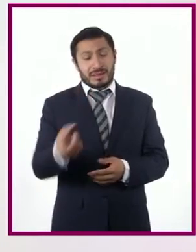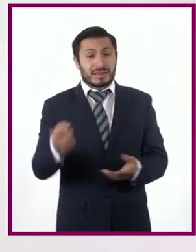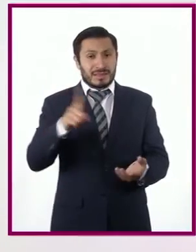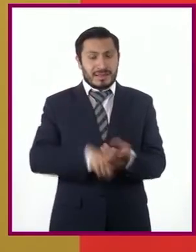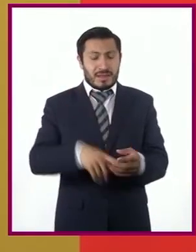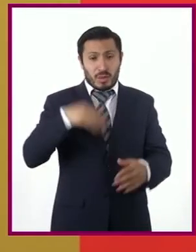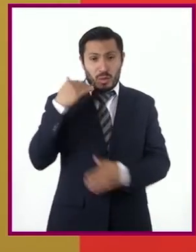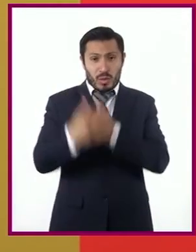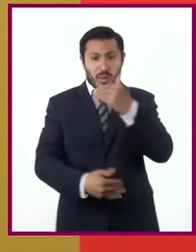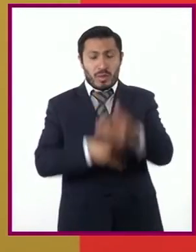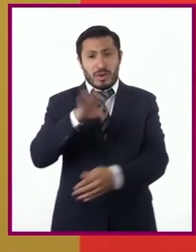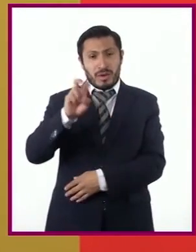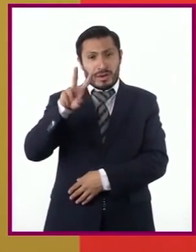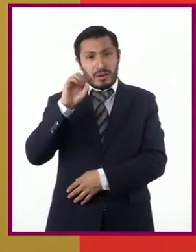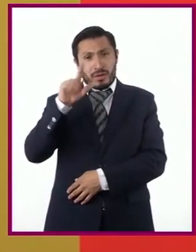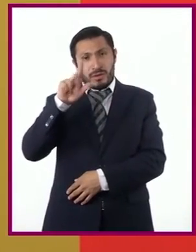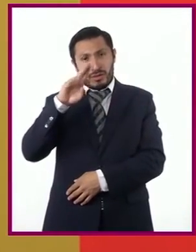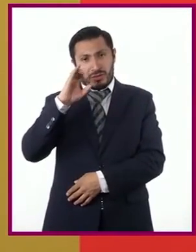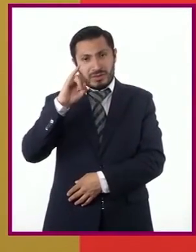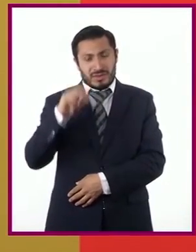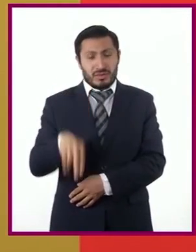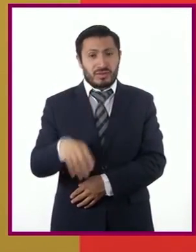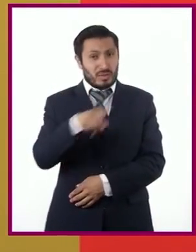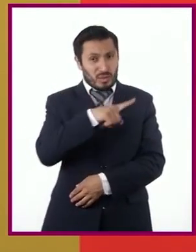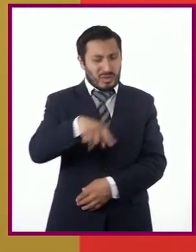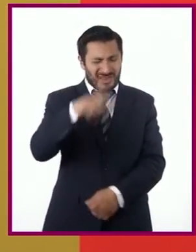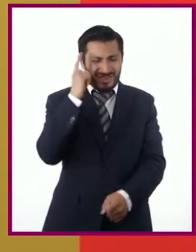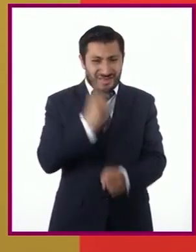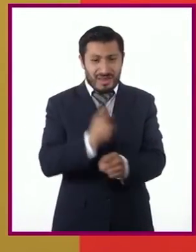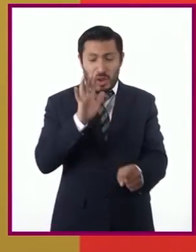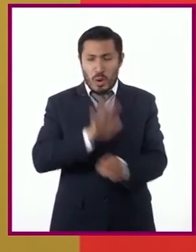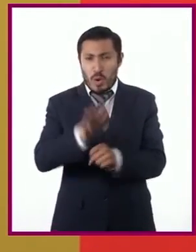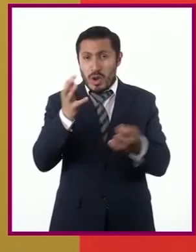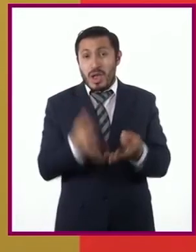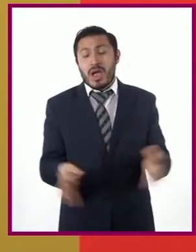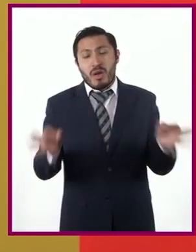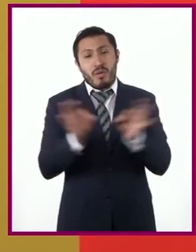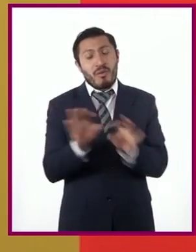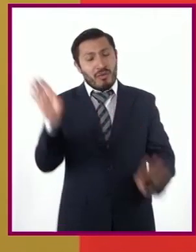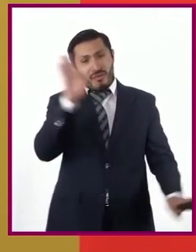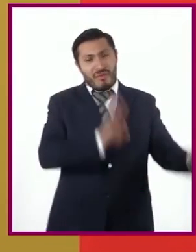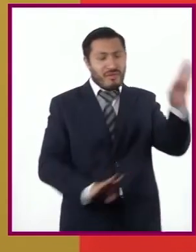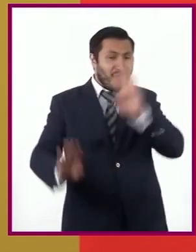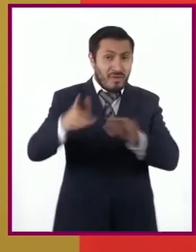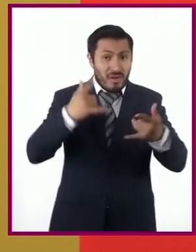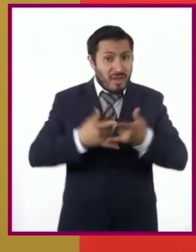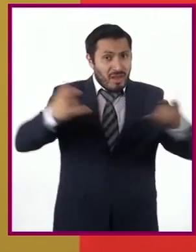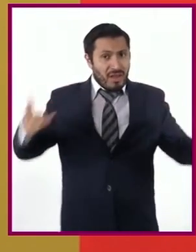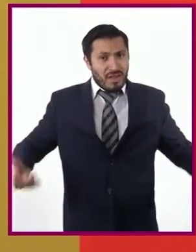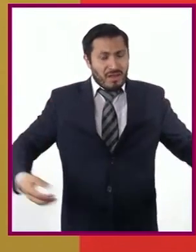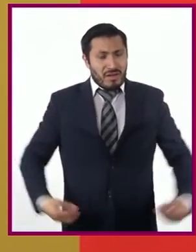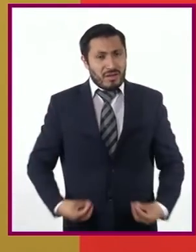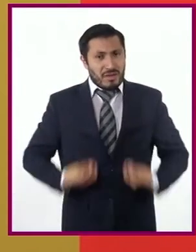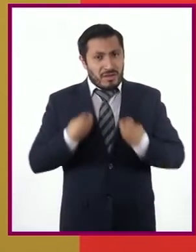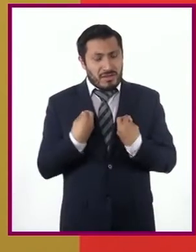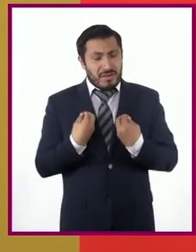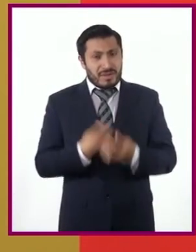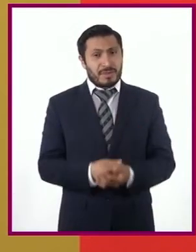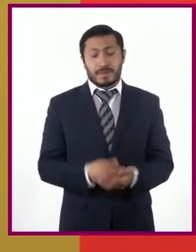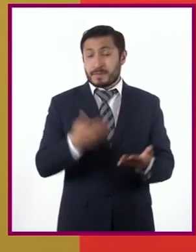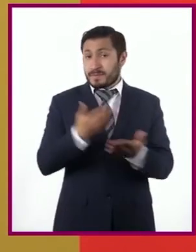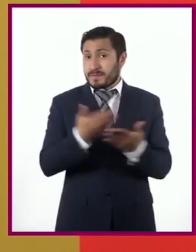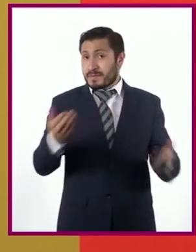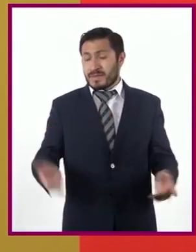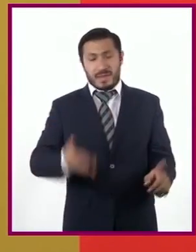evolución. ¿Se dan cuenta de lo importantes que son en la biología y en la historia de los seres vivos? Ahora los